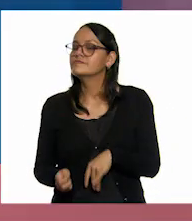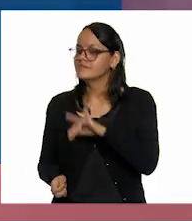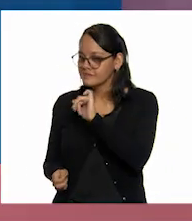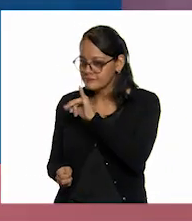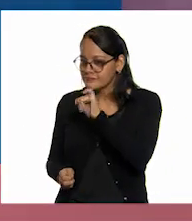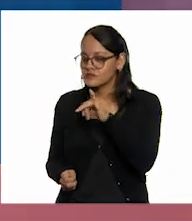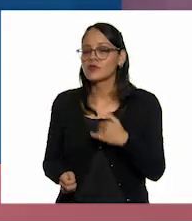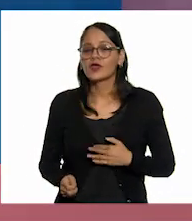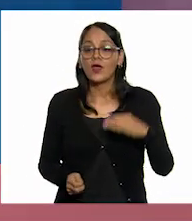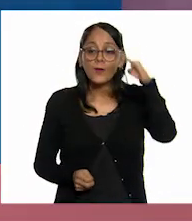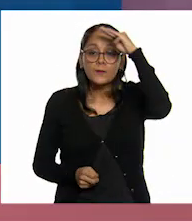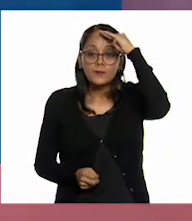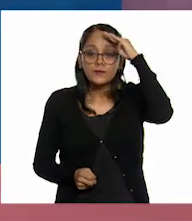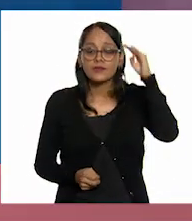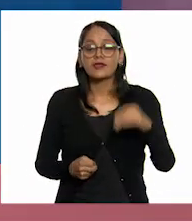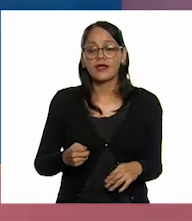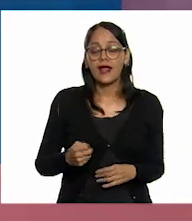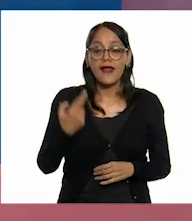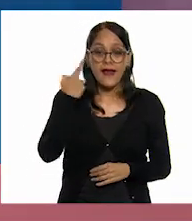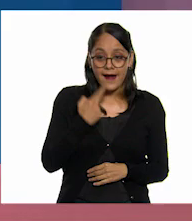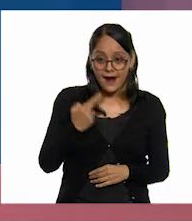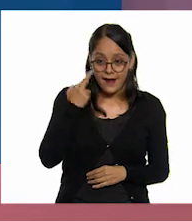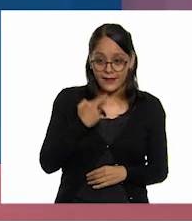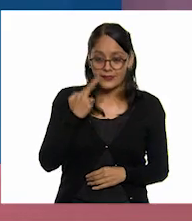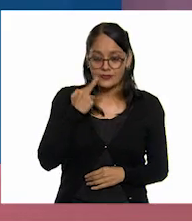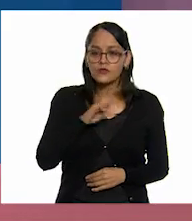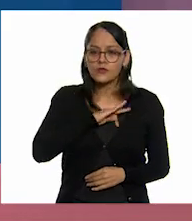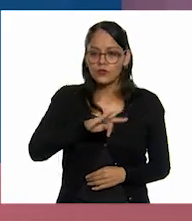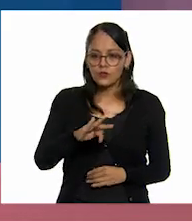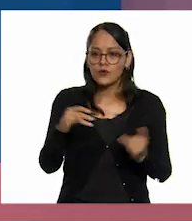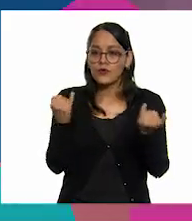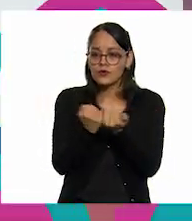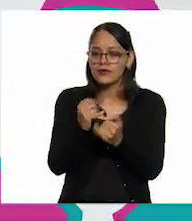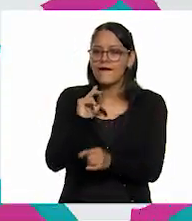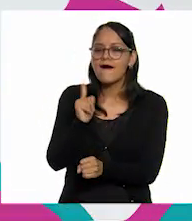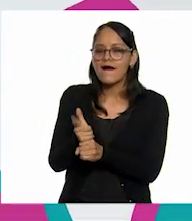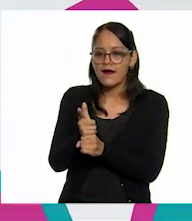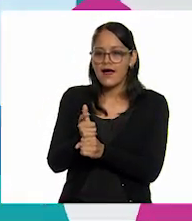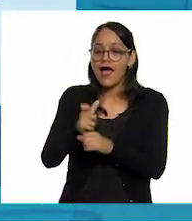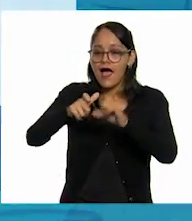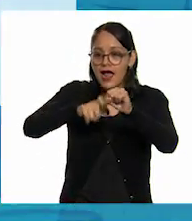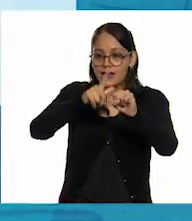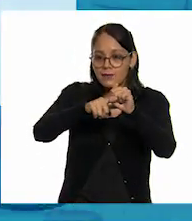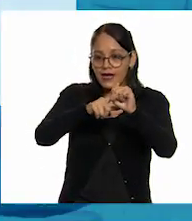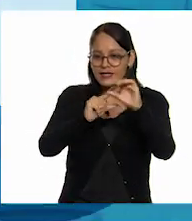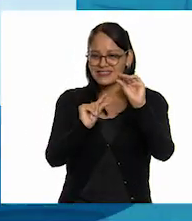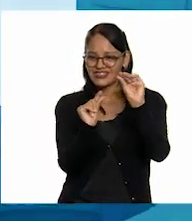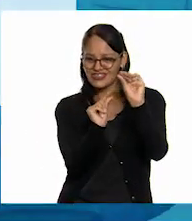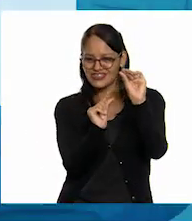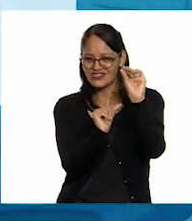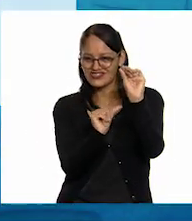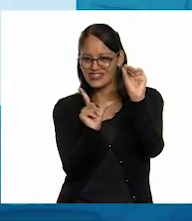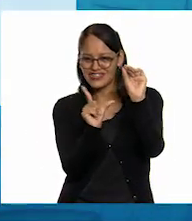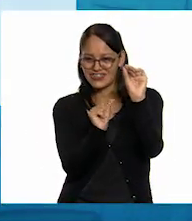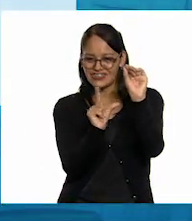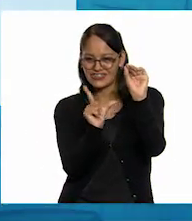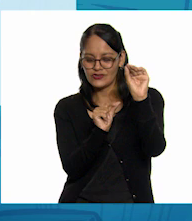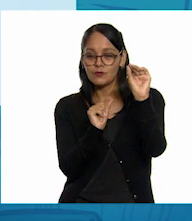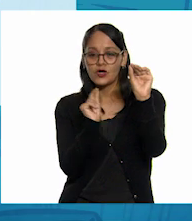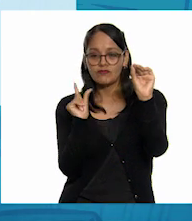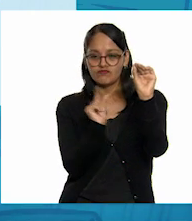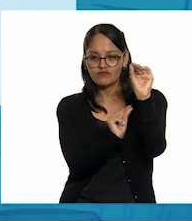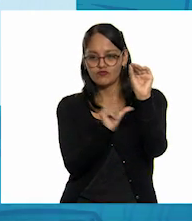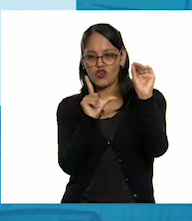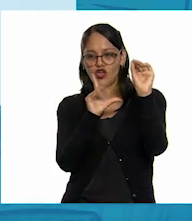yo digo que es que los ratones descubren que pueden inflar y desinflar a los demás animales. Ajá.